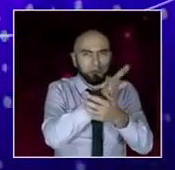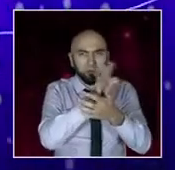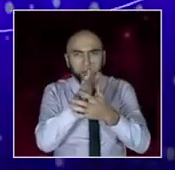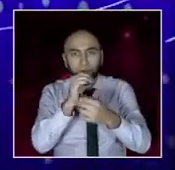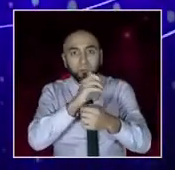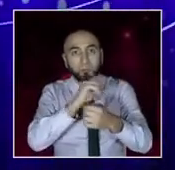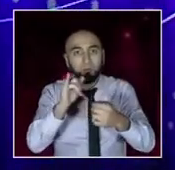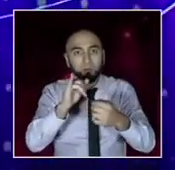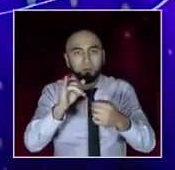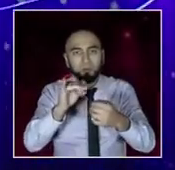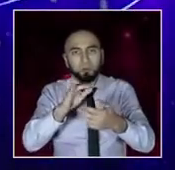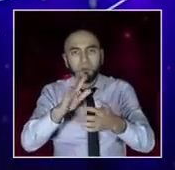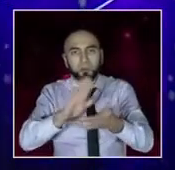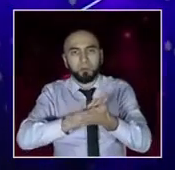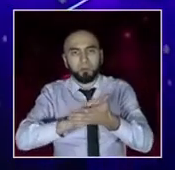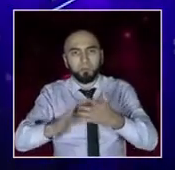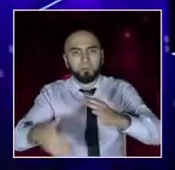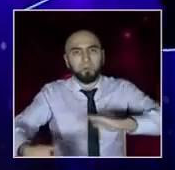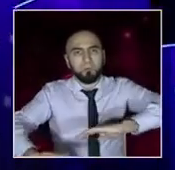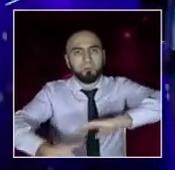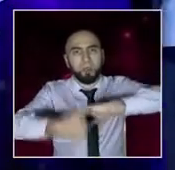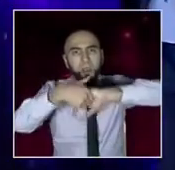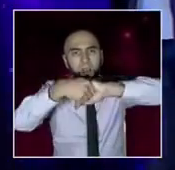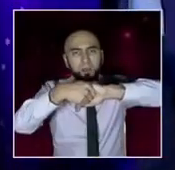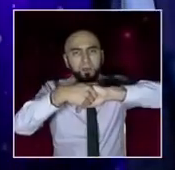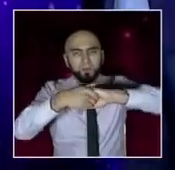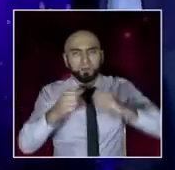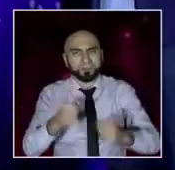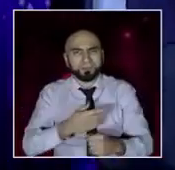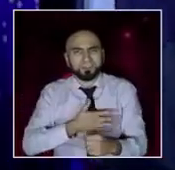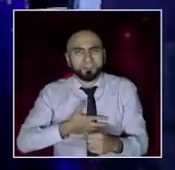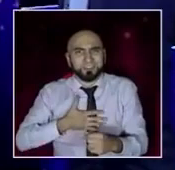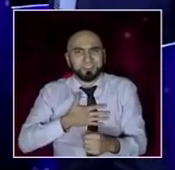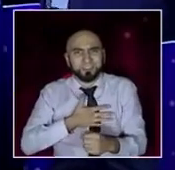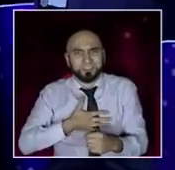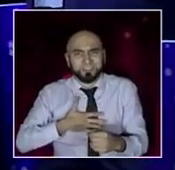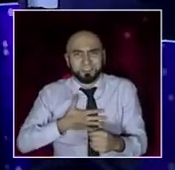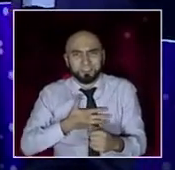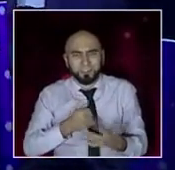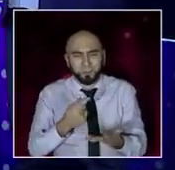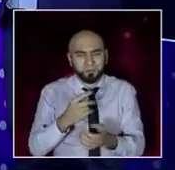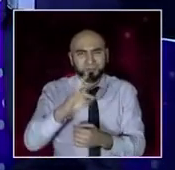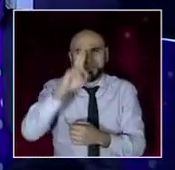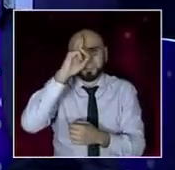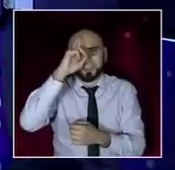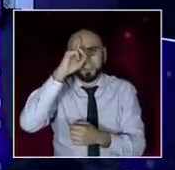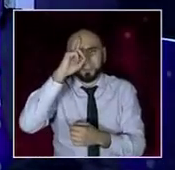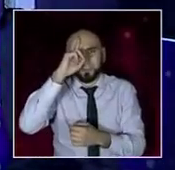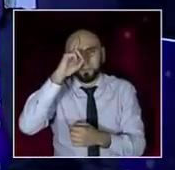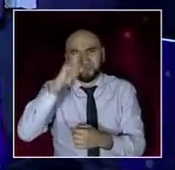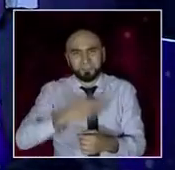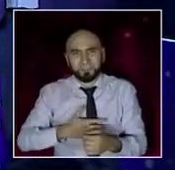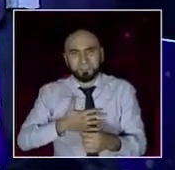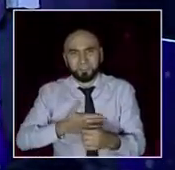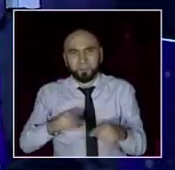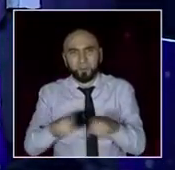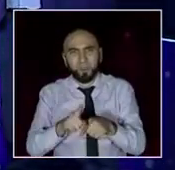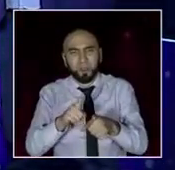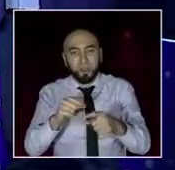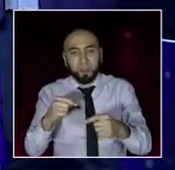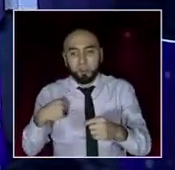esto da una estimulación multisensorial. Se le da a la persona la experiencia extraña de estar dentro del cuerpo de otra